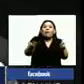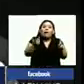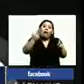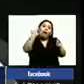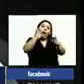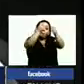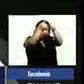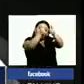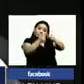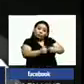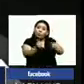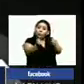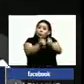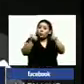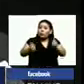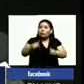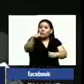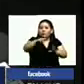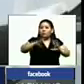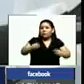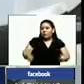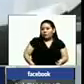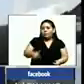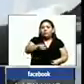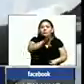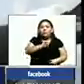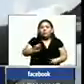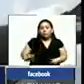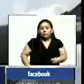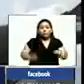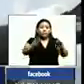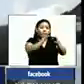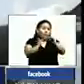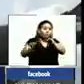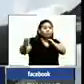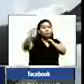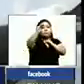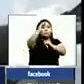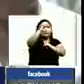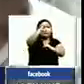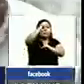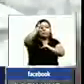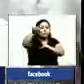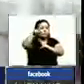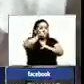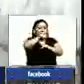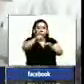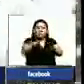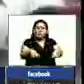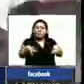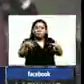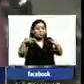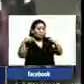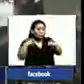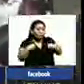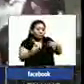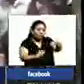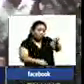desvío millonario de fondos públicos salvadoreños El máximo tribunal de justicia rechazó un recurso de